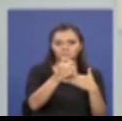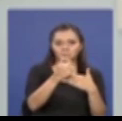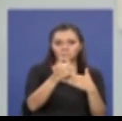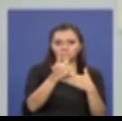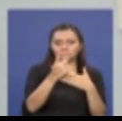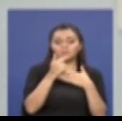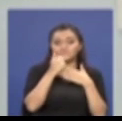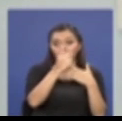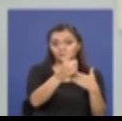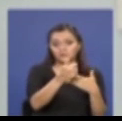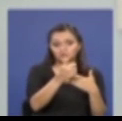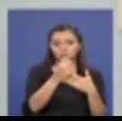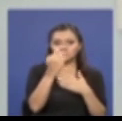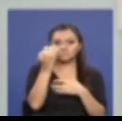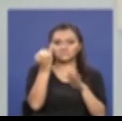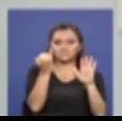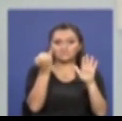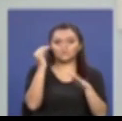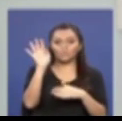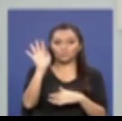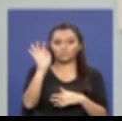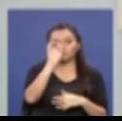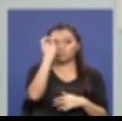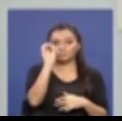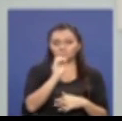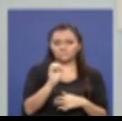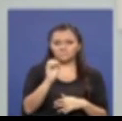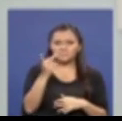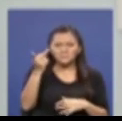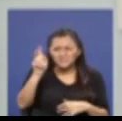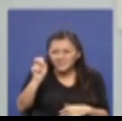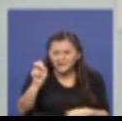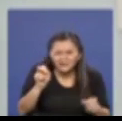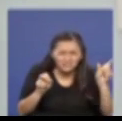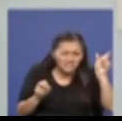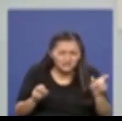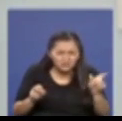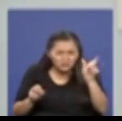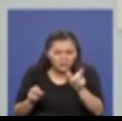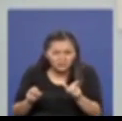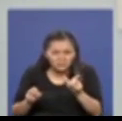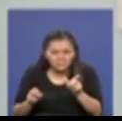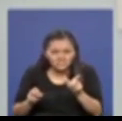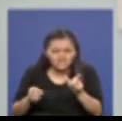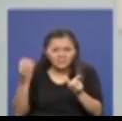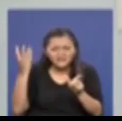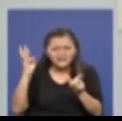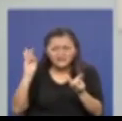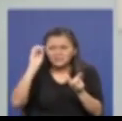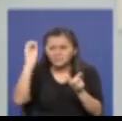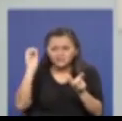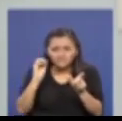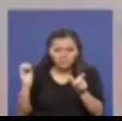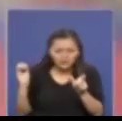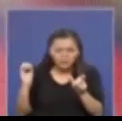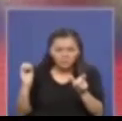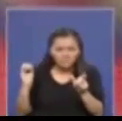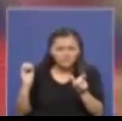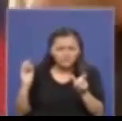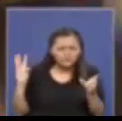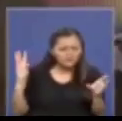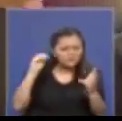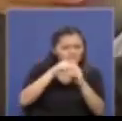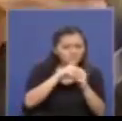se beneficiaban ya de 64% de subsidio. 20 clientes, 16% del total, en el sector